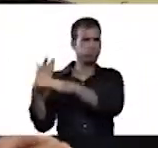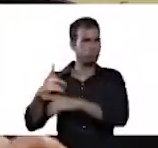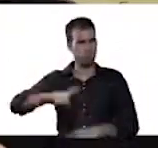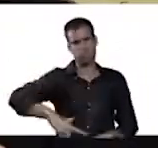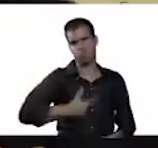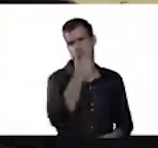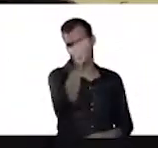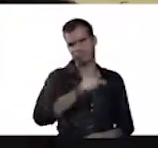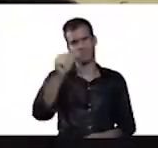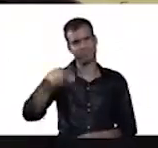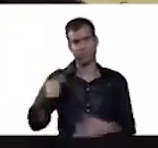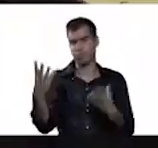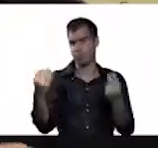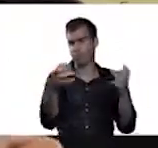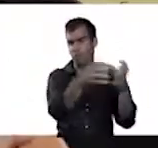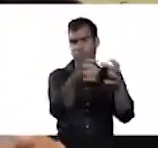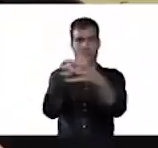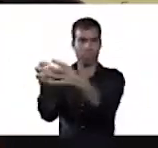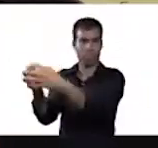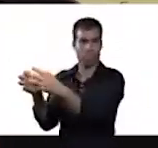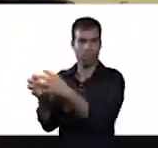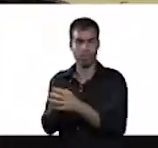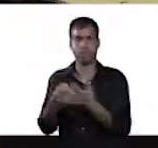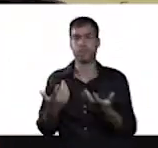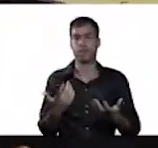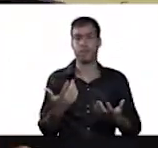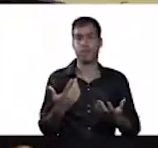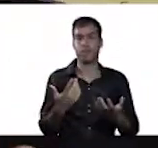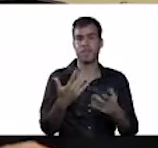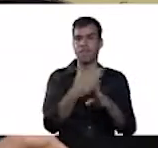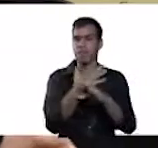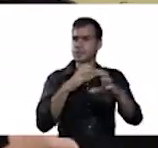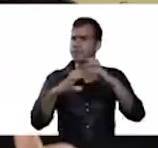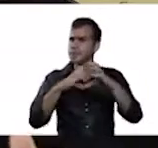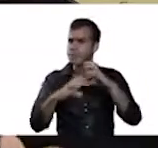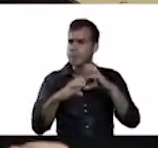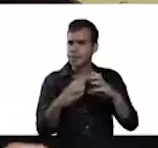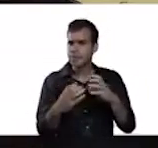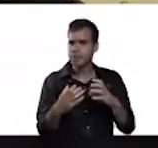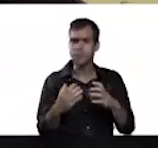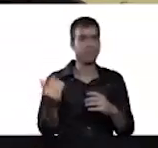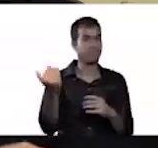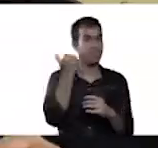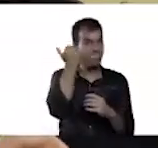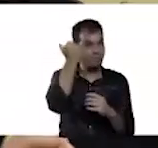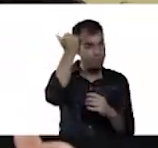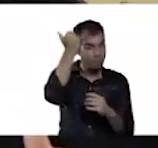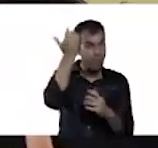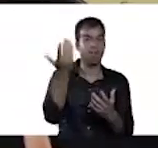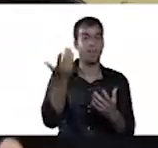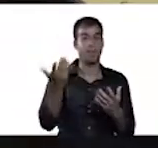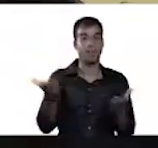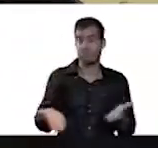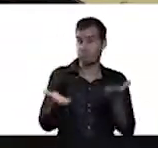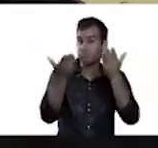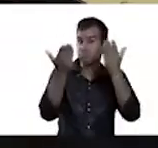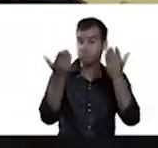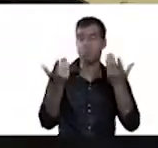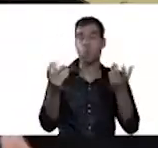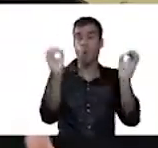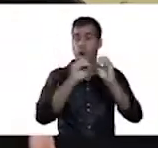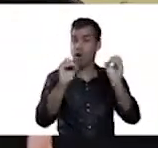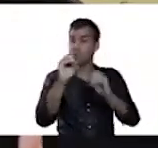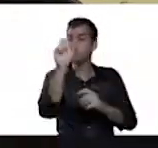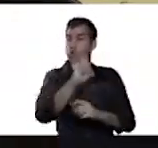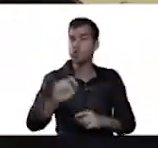su diversidad de pueblos, de lenguas, de niveles de desarrollo, organización social y